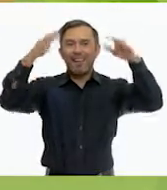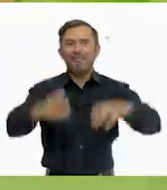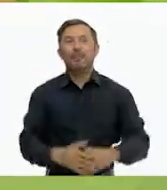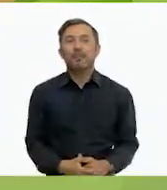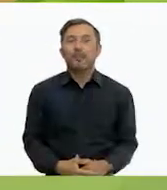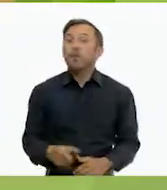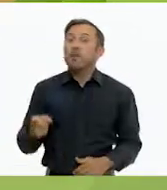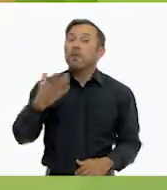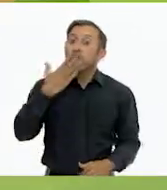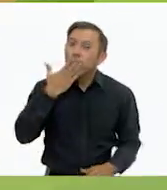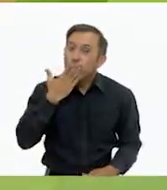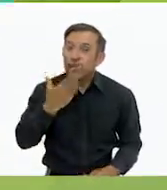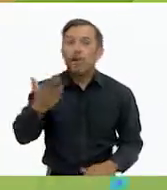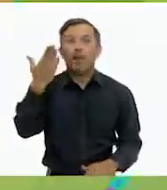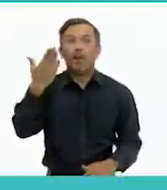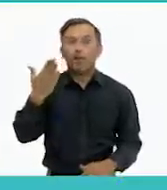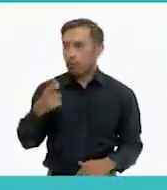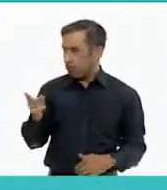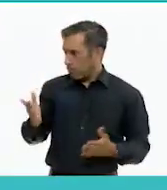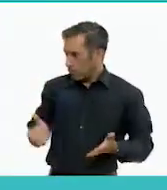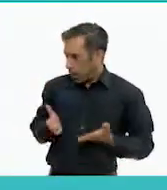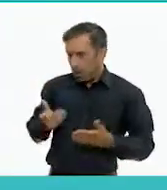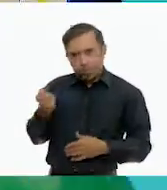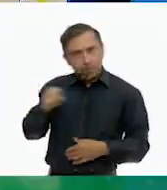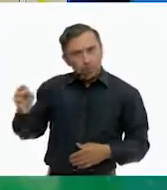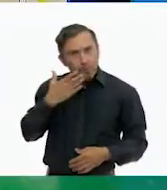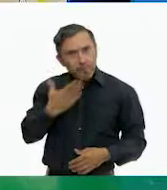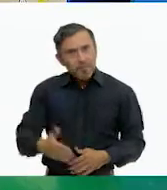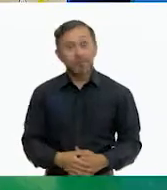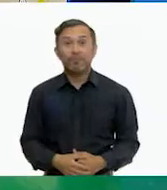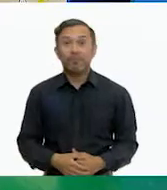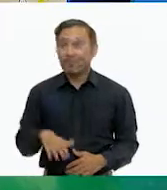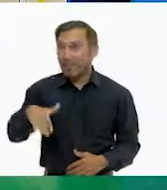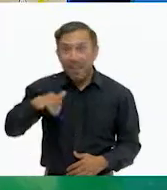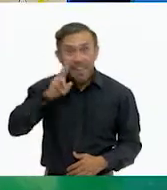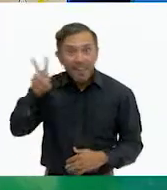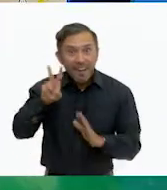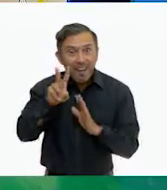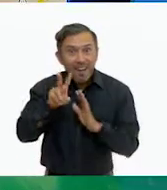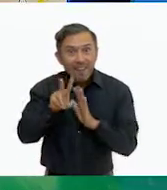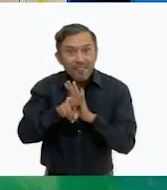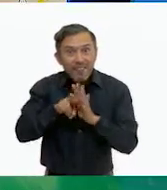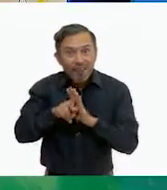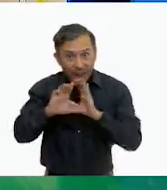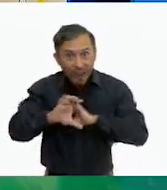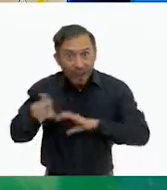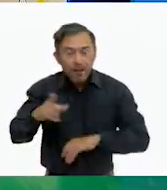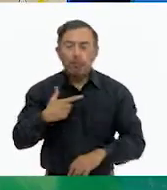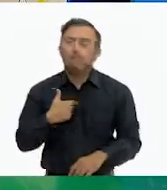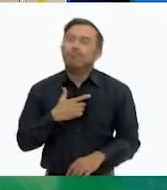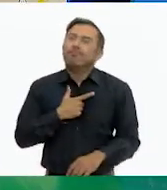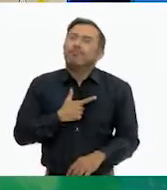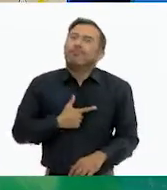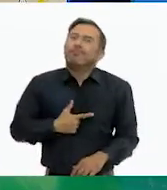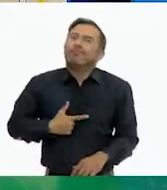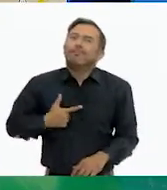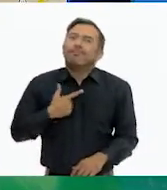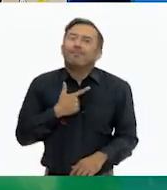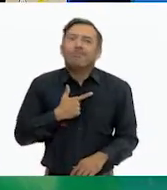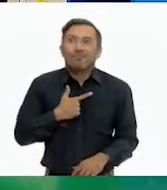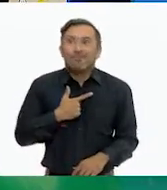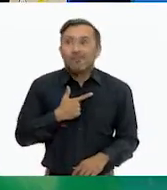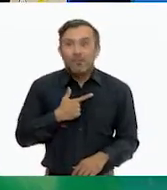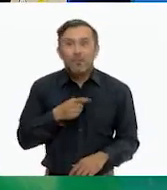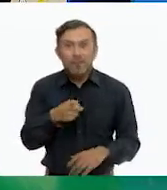Muy bien, qué bien bailaron, ¿eh? Esta canción me encanta. Así es. Y seguramente en casa